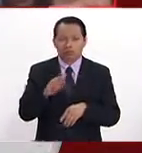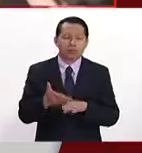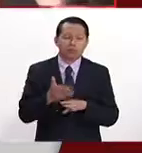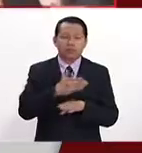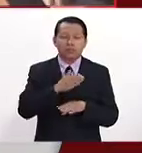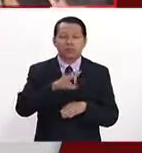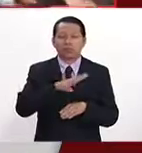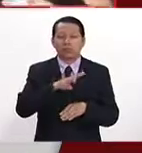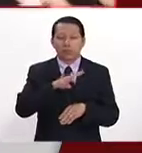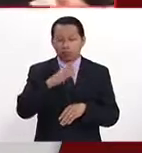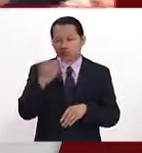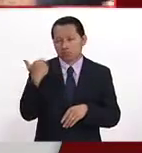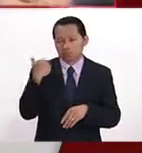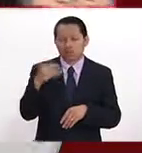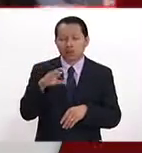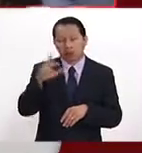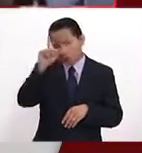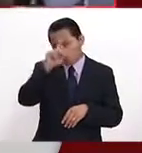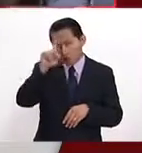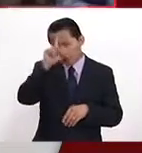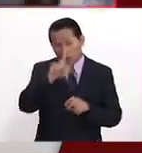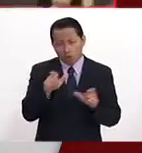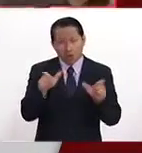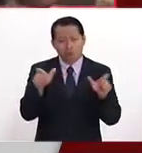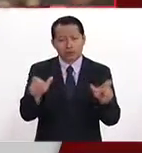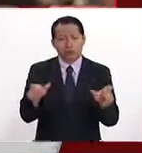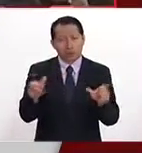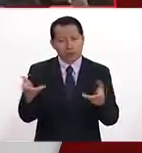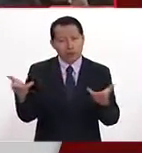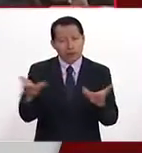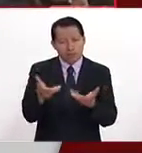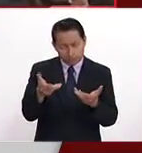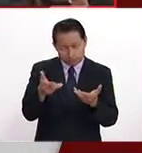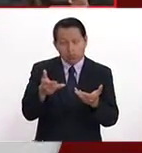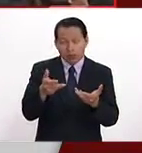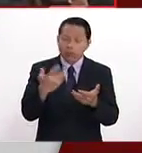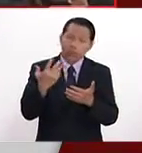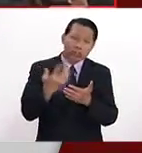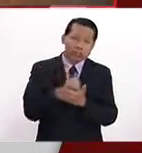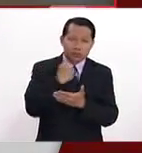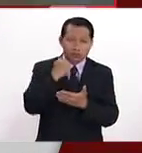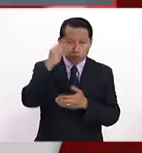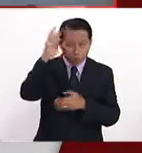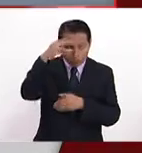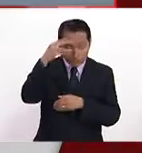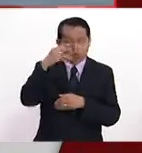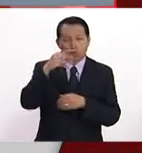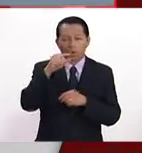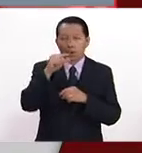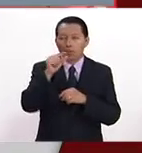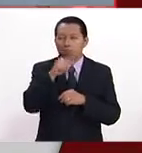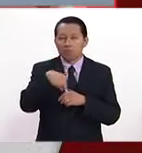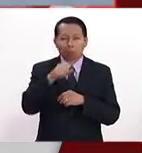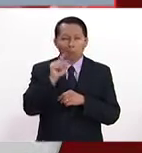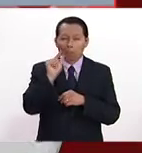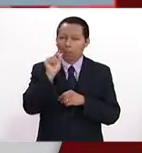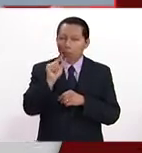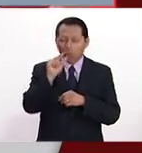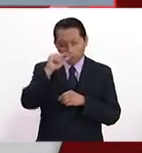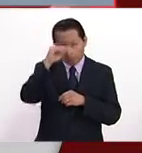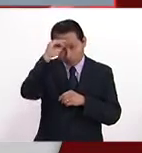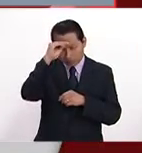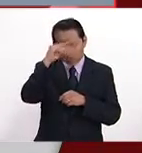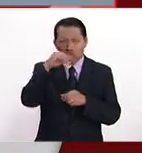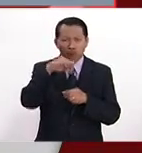desenvolvió recientemente en el Consejo de Seguridad. Es un logro para Donald Trump que pocos esperaban el que haya logrado un